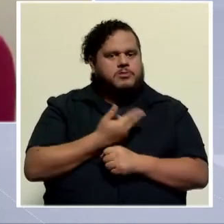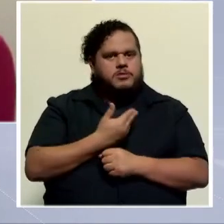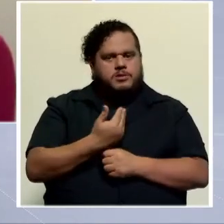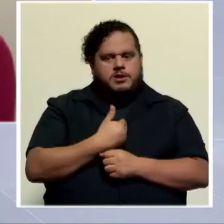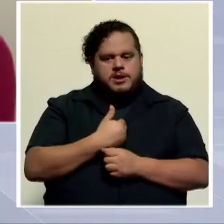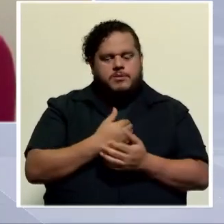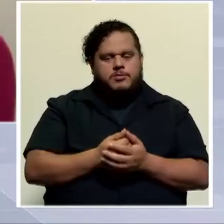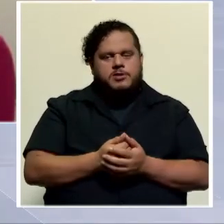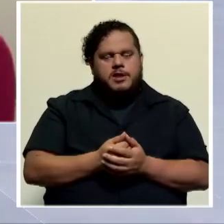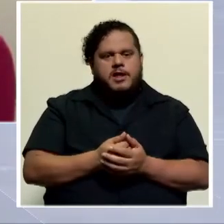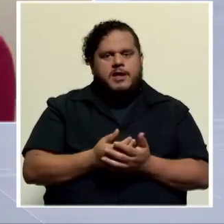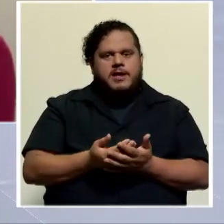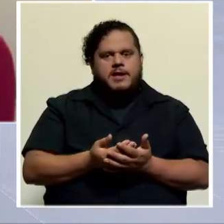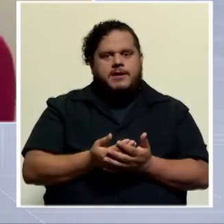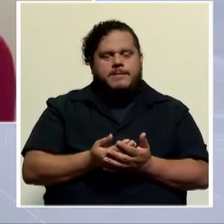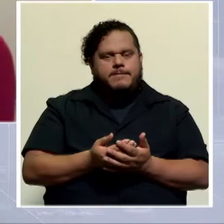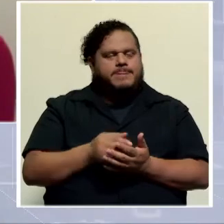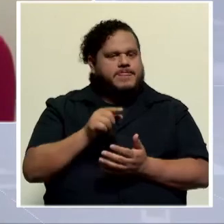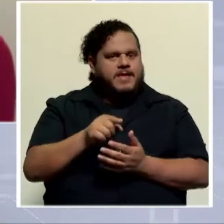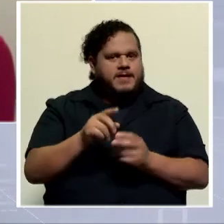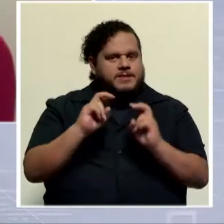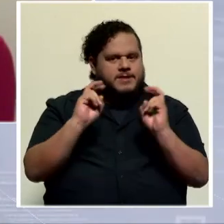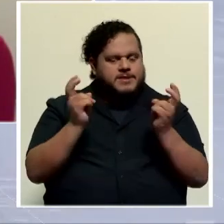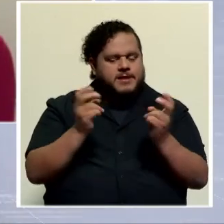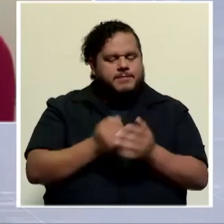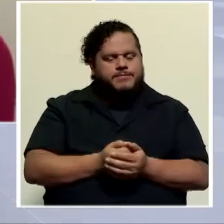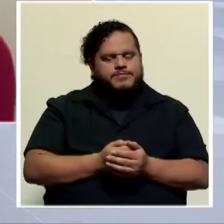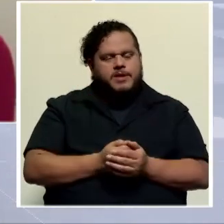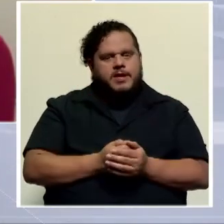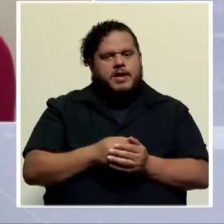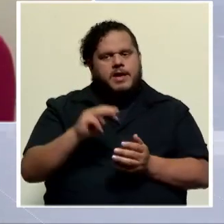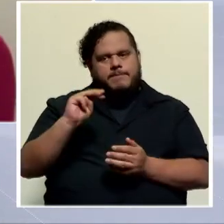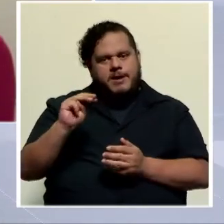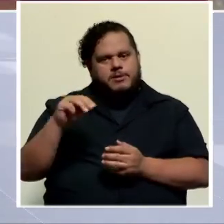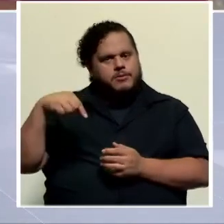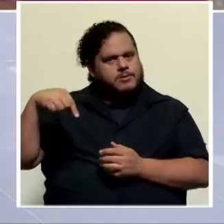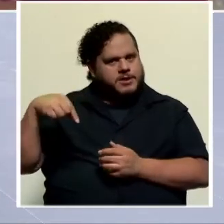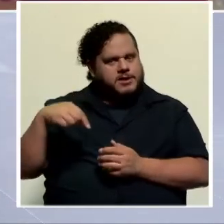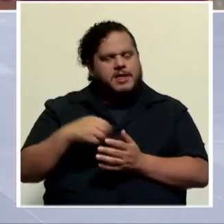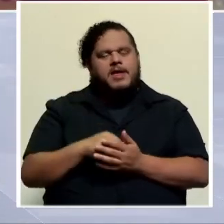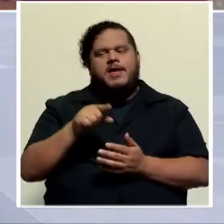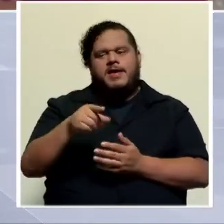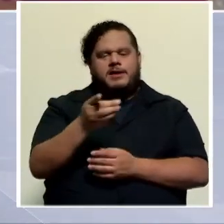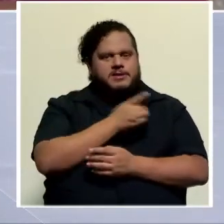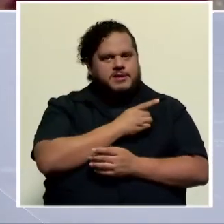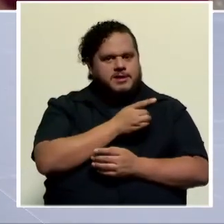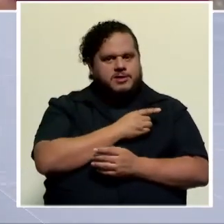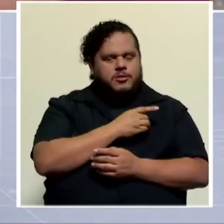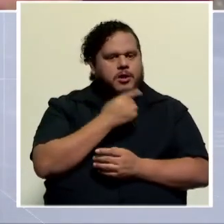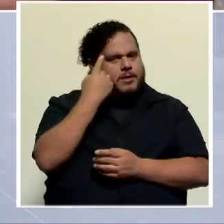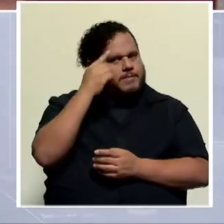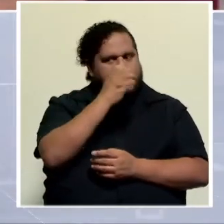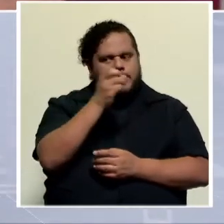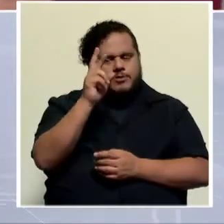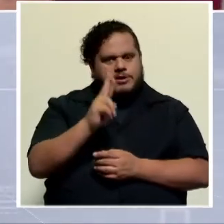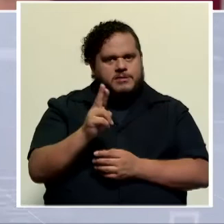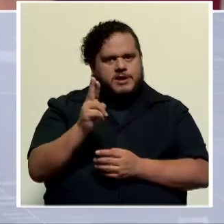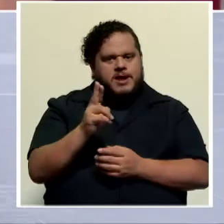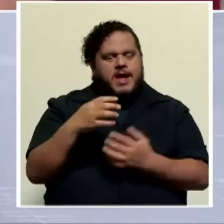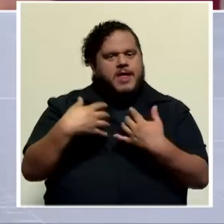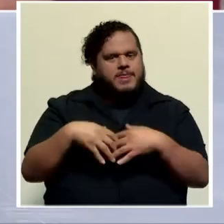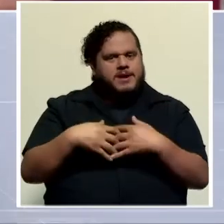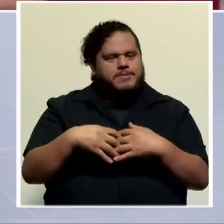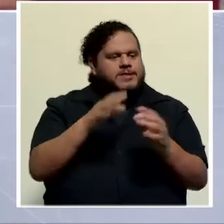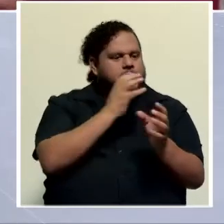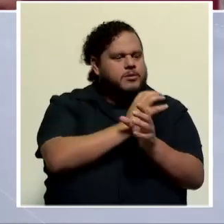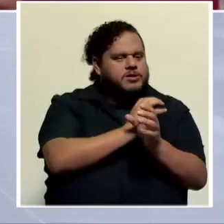el Summit electoral de este tema. Marco Quesada es director para Costa Rica de la Organización